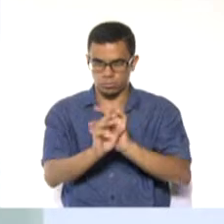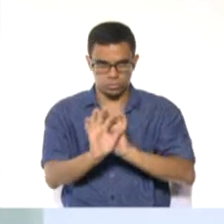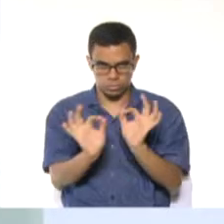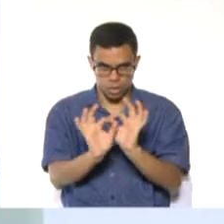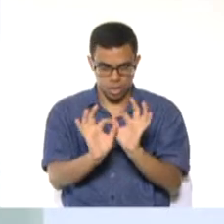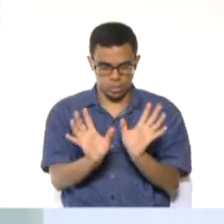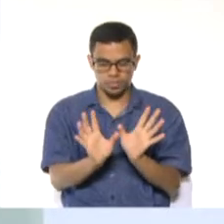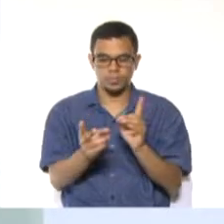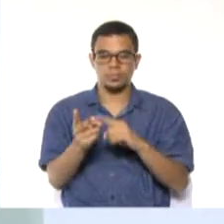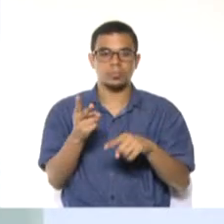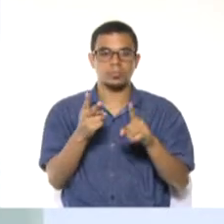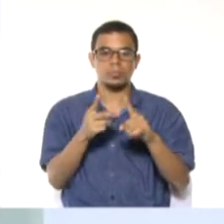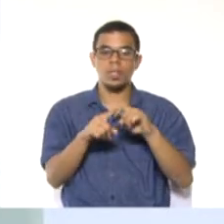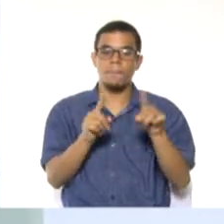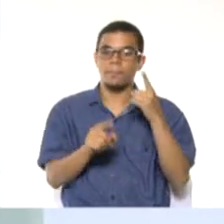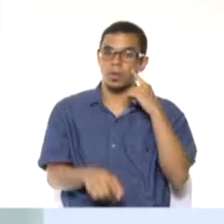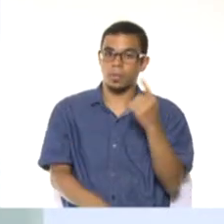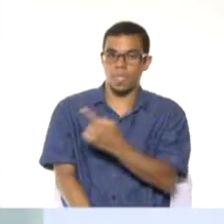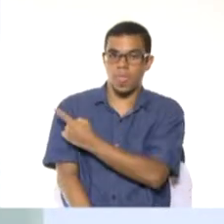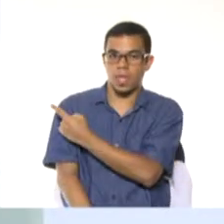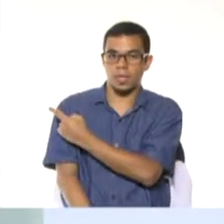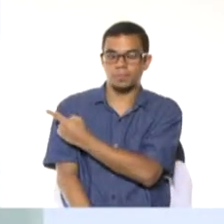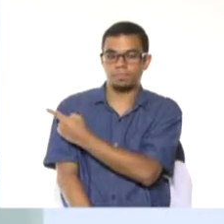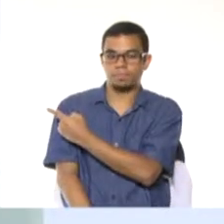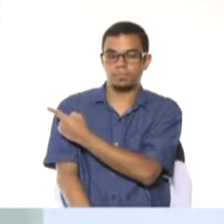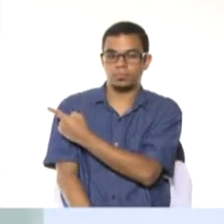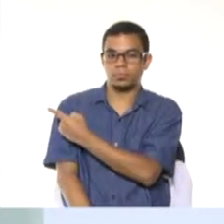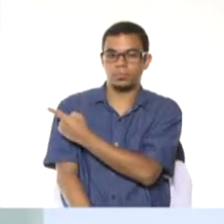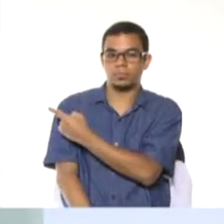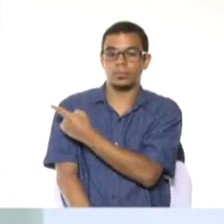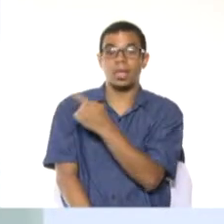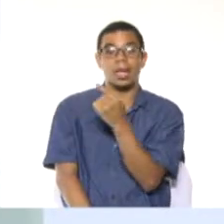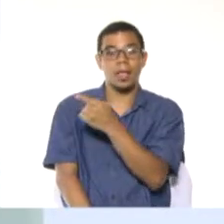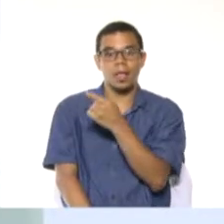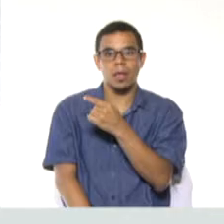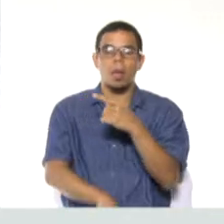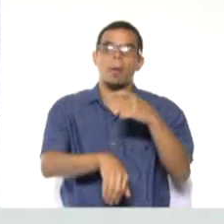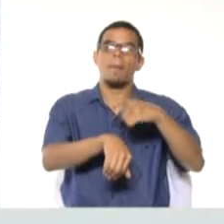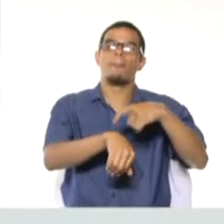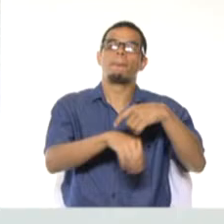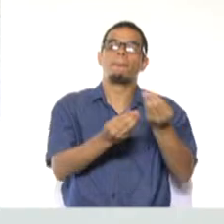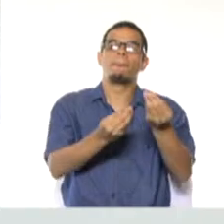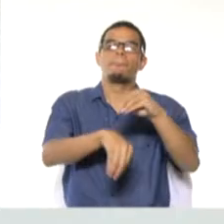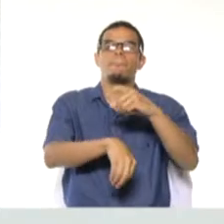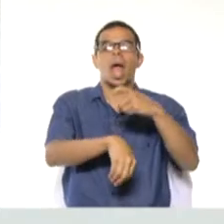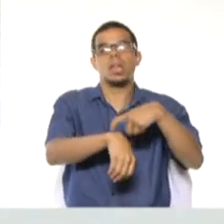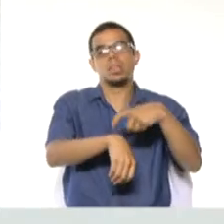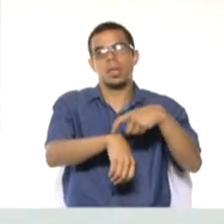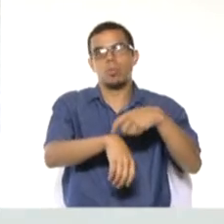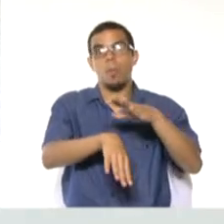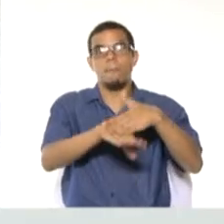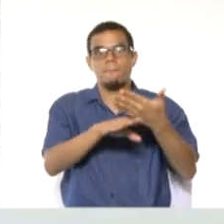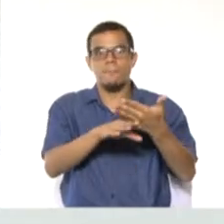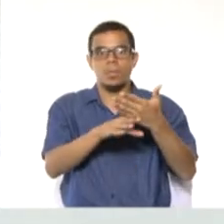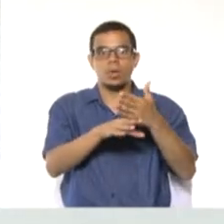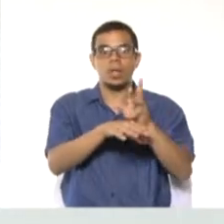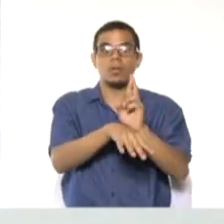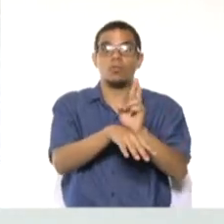esto, el móvil, ¿verdad?, va a tardar en hacer recorrido porque su